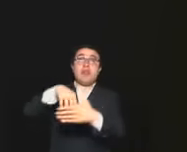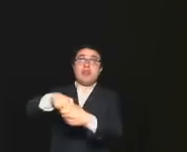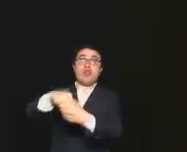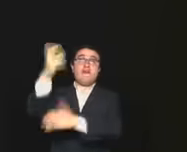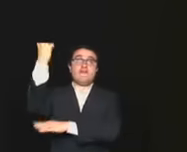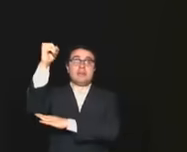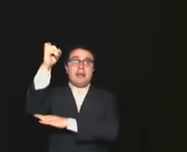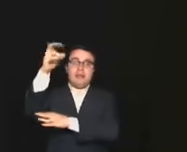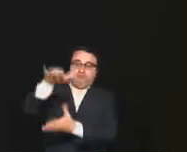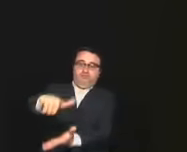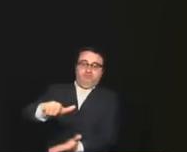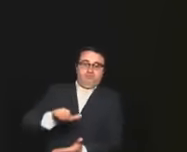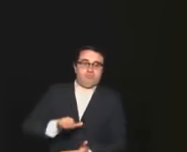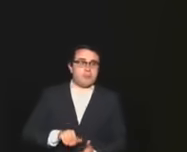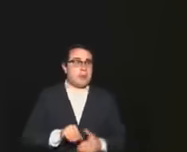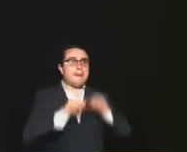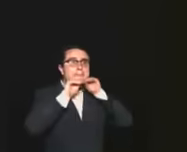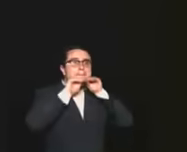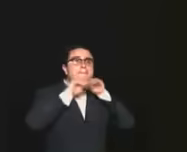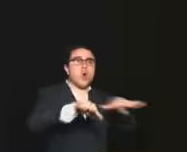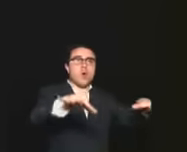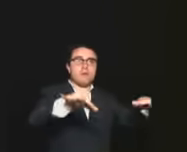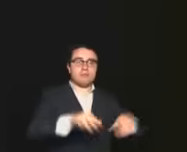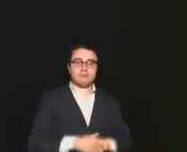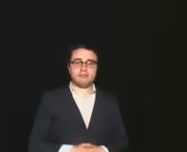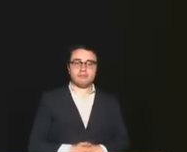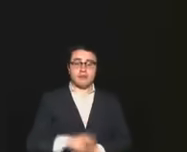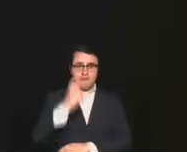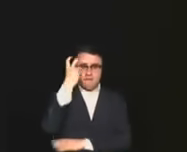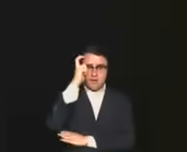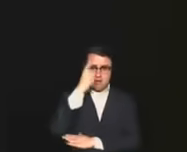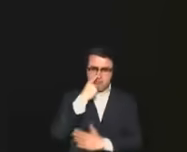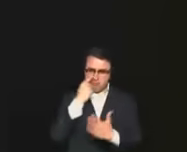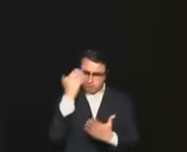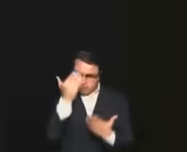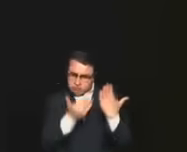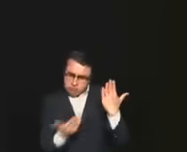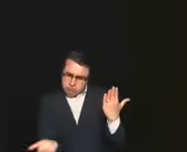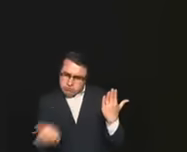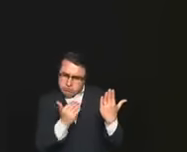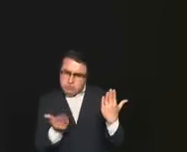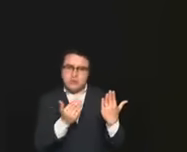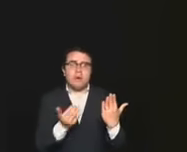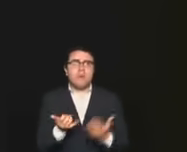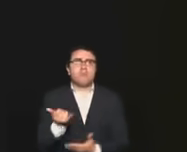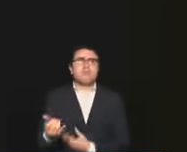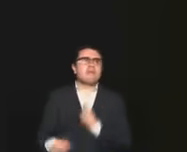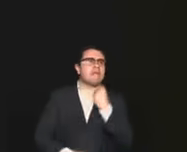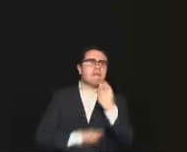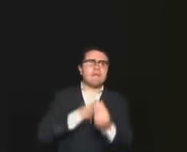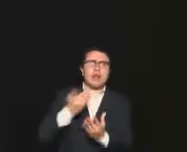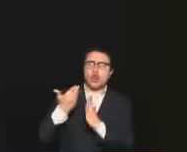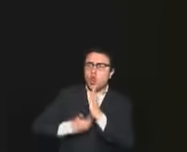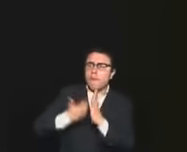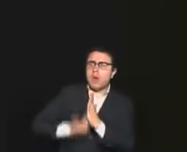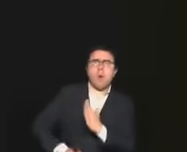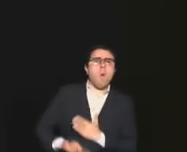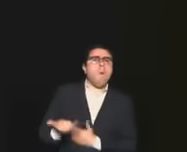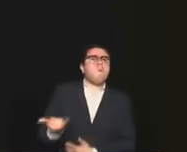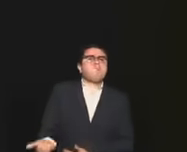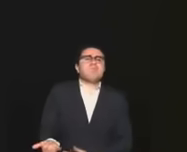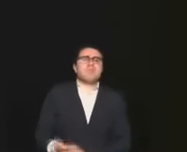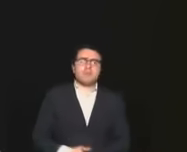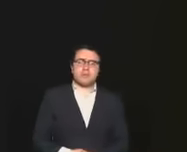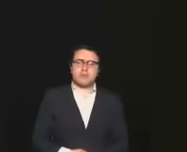Colombiana. La Fiscalía Colombiana no hizo el análisis. ¿Qué hacían esos documentos ahí botados? ¿Para